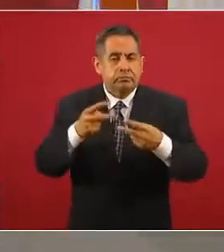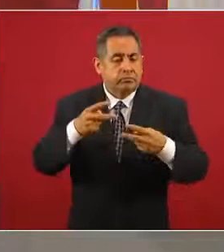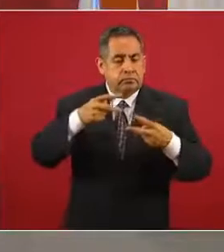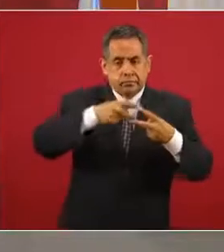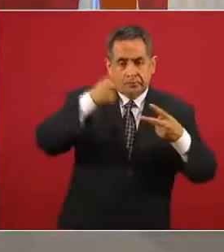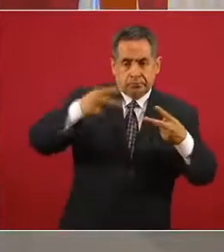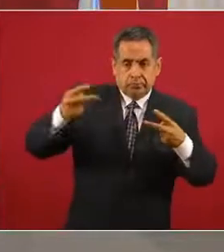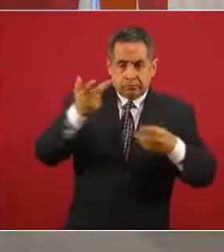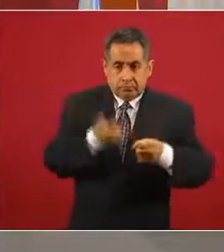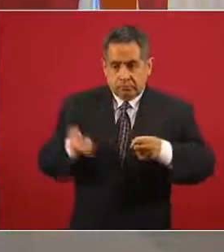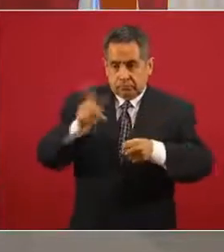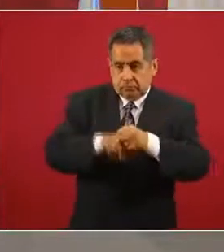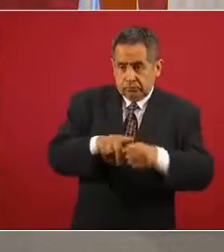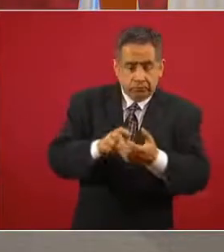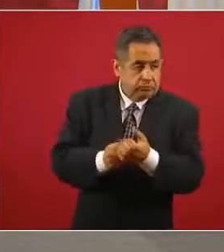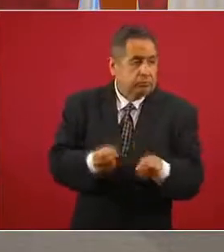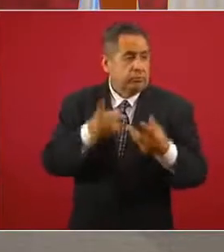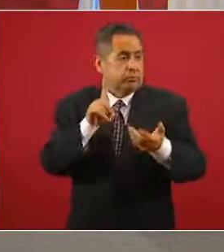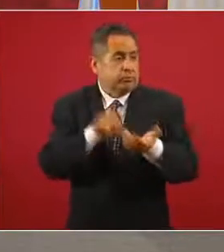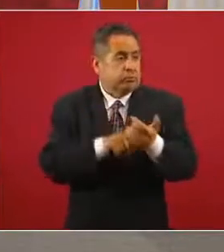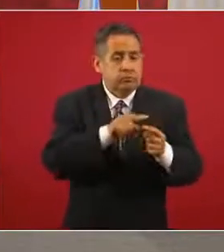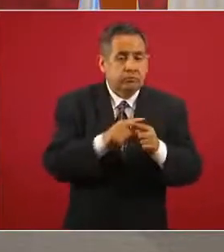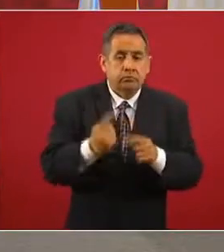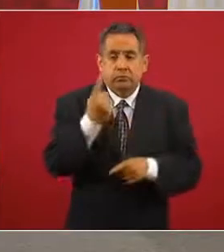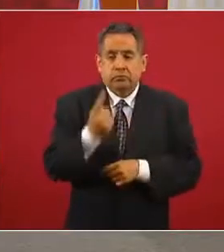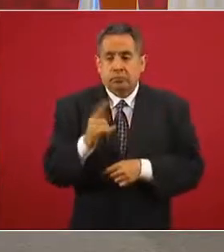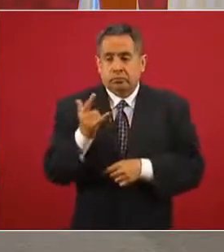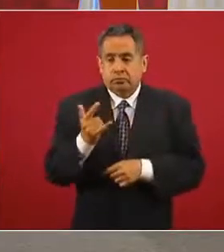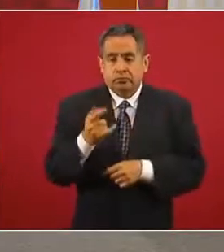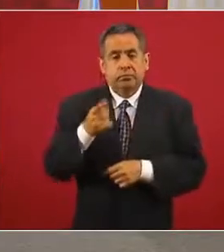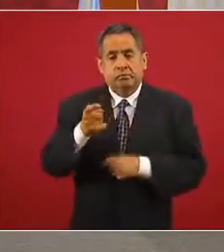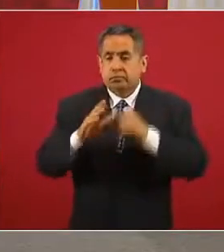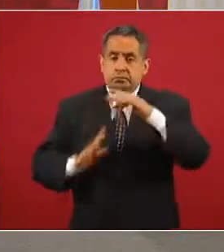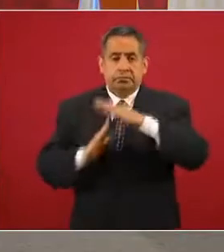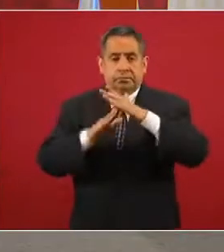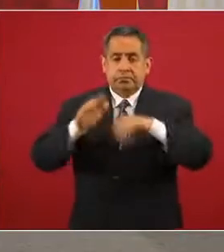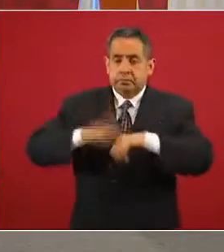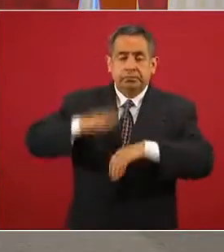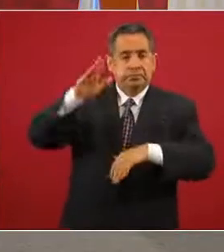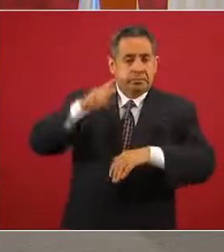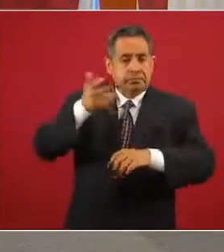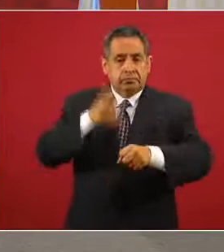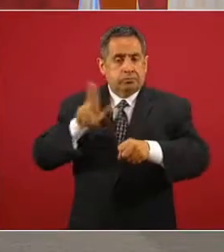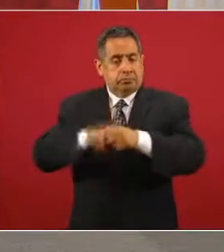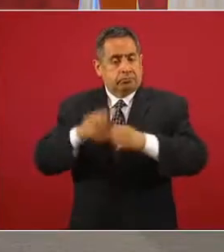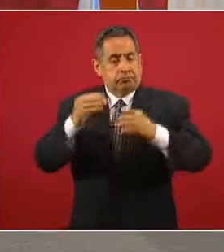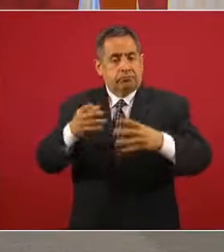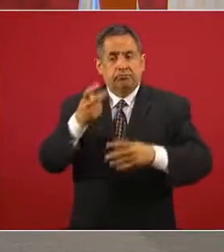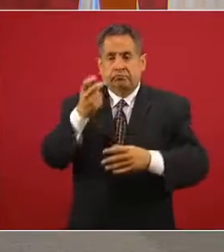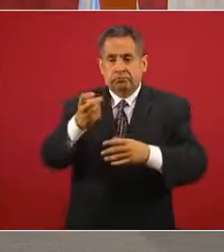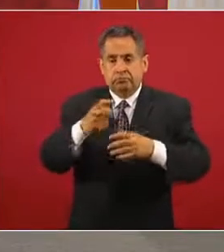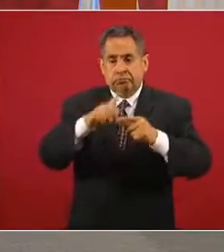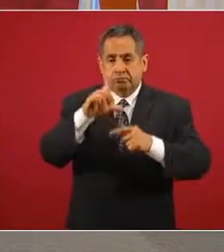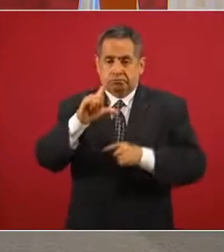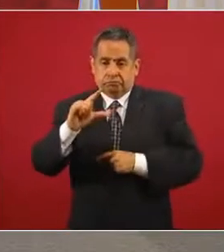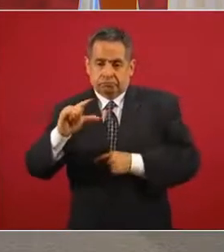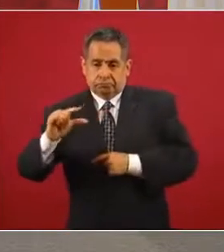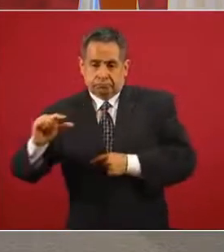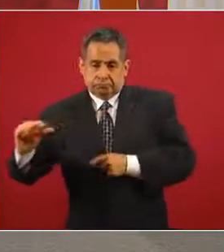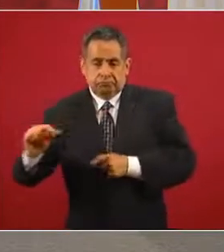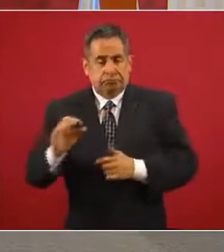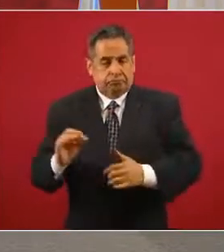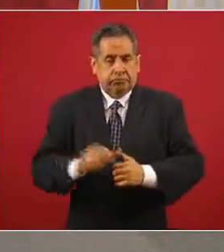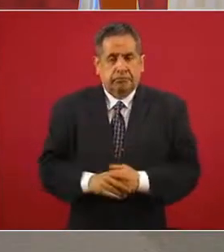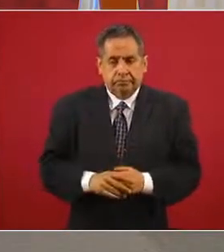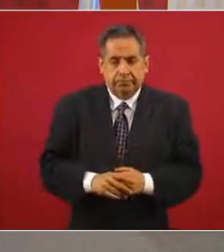ese punto, 1 de julio, llegó al máximo de hospitalización y desde entonces desciende progresivamente.